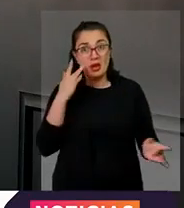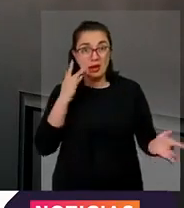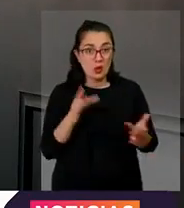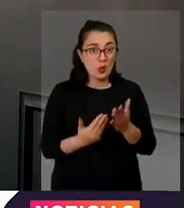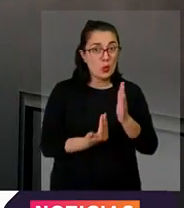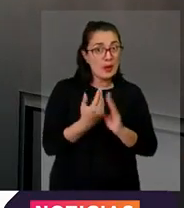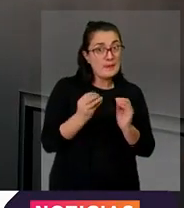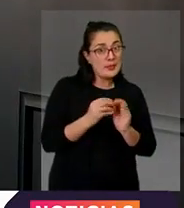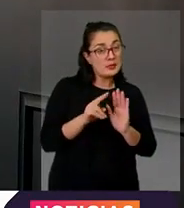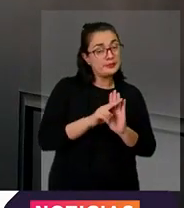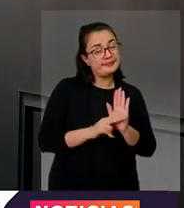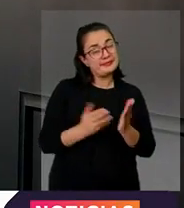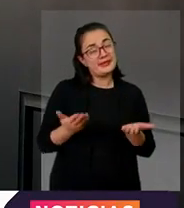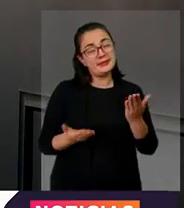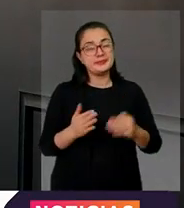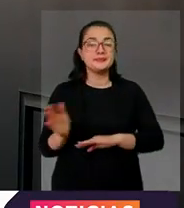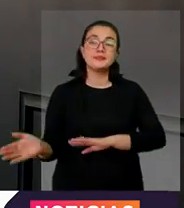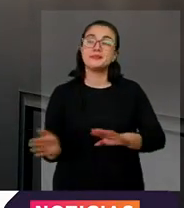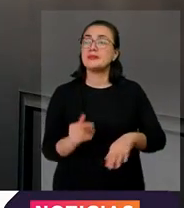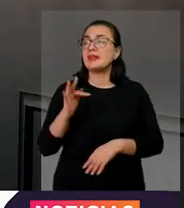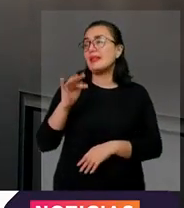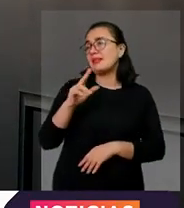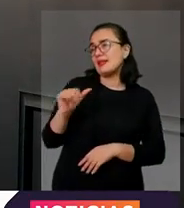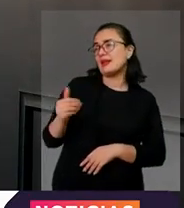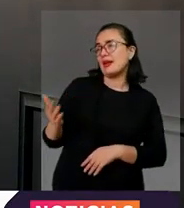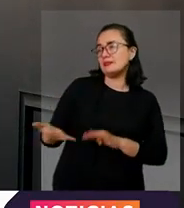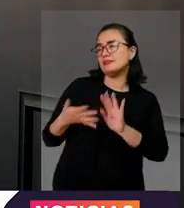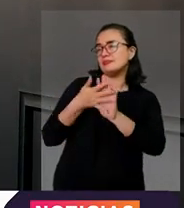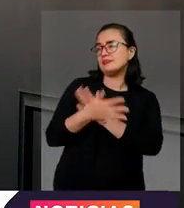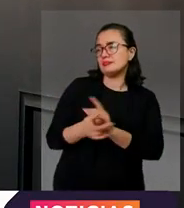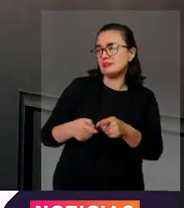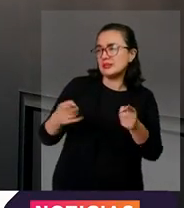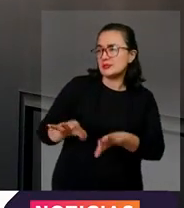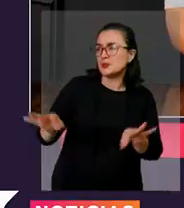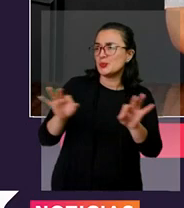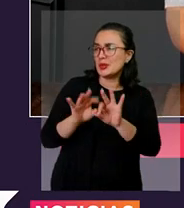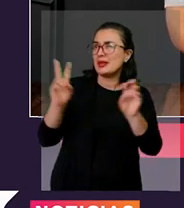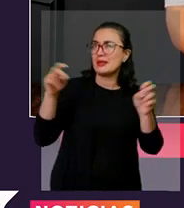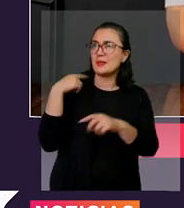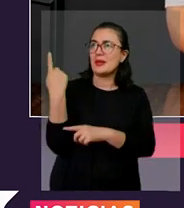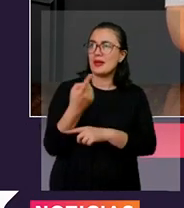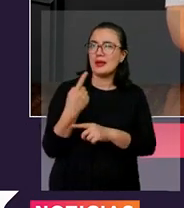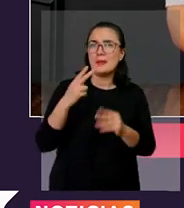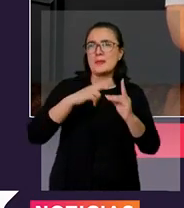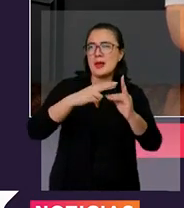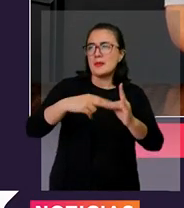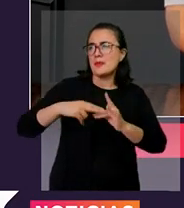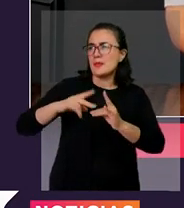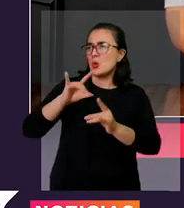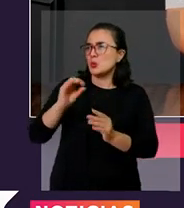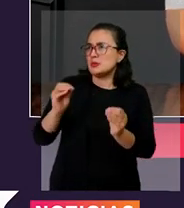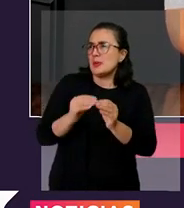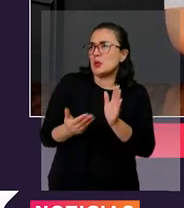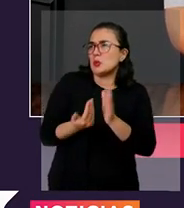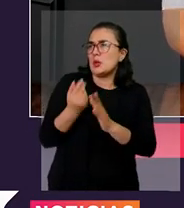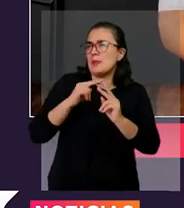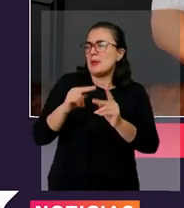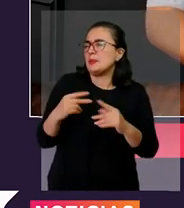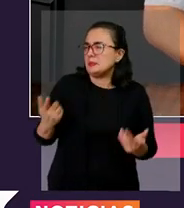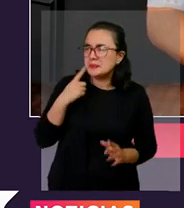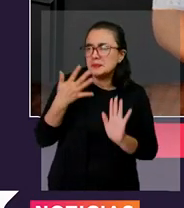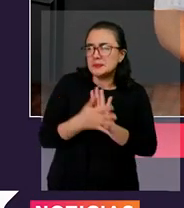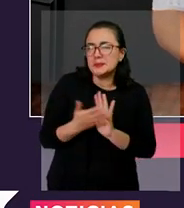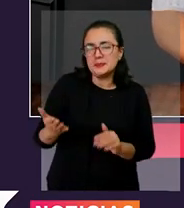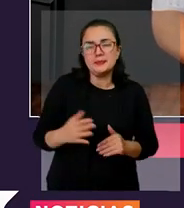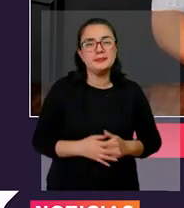Y volvemos con Tatiana Sanabria porque tiene información importante sobre la ampliación de unidades de cuidado intensivo en la ciudad. Adelante, Tatiana.